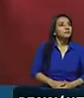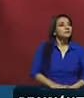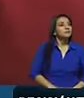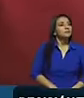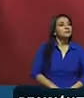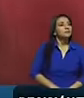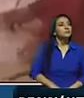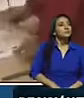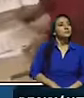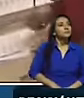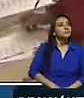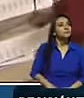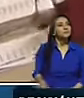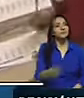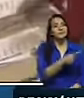a dar el paso de nuevo a Quito buen día